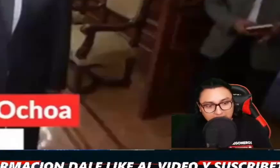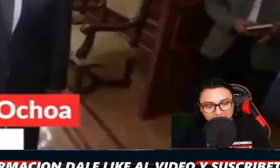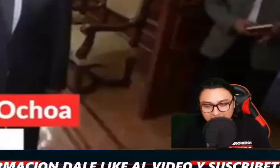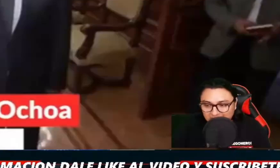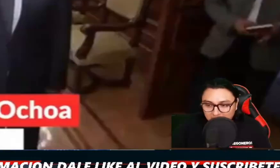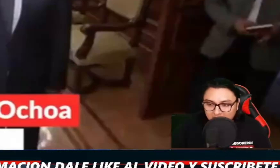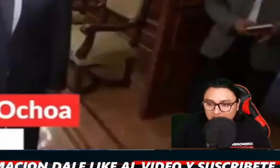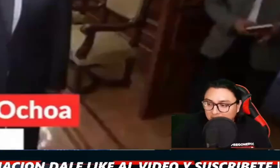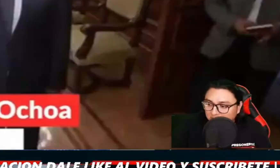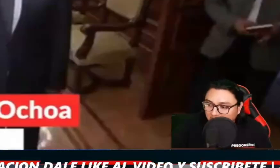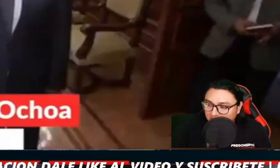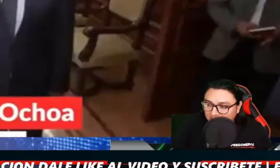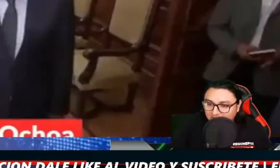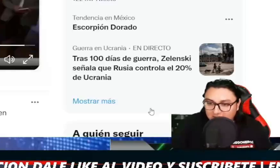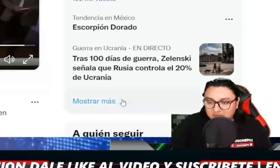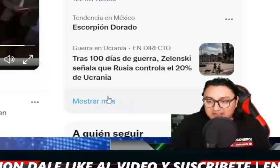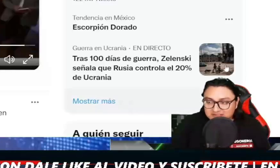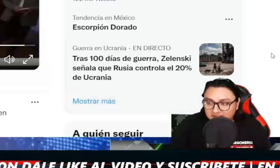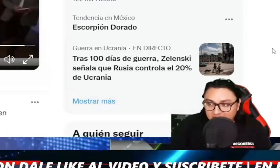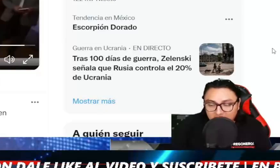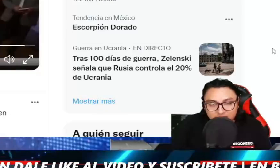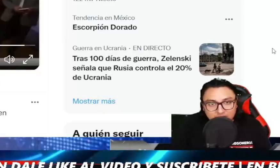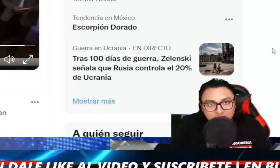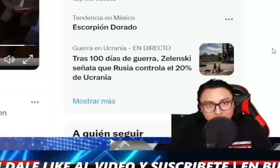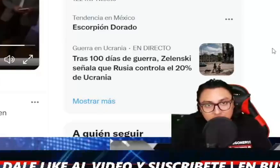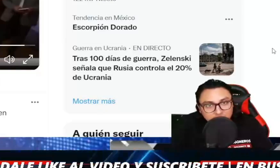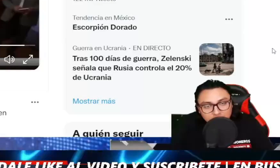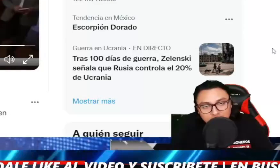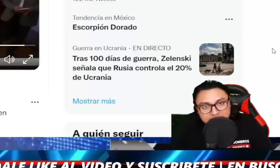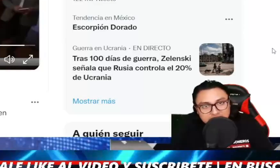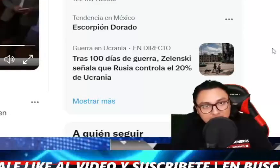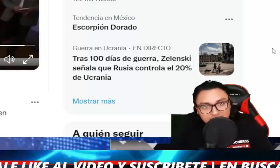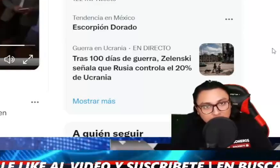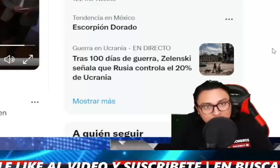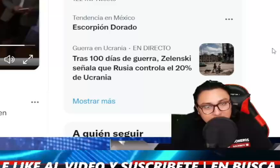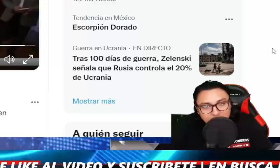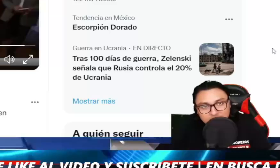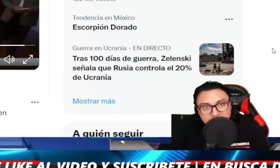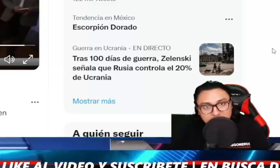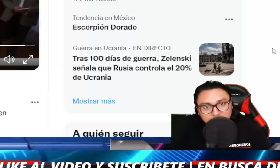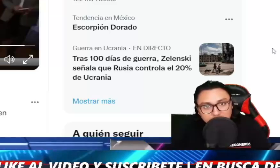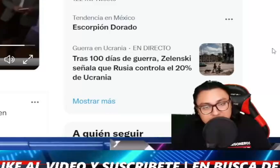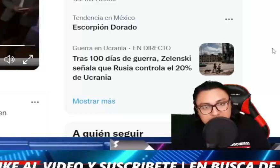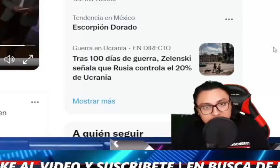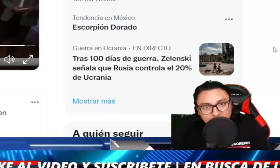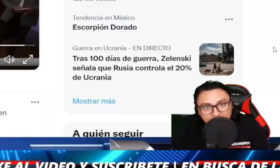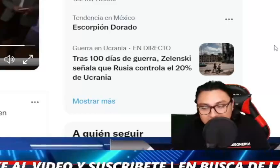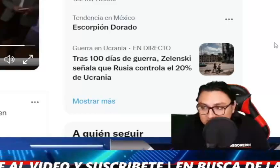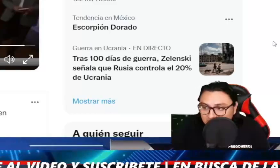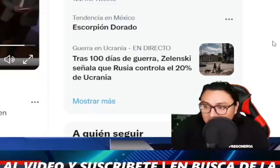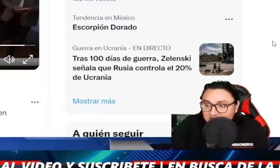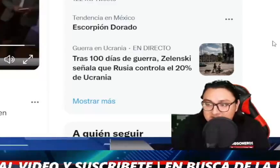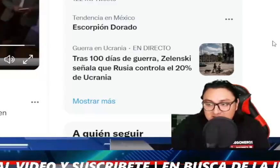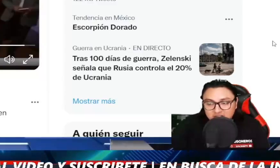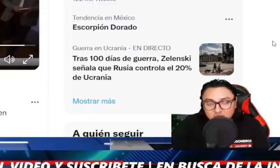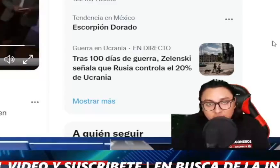Realmente lamentable el papel de Carmen Aristegui, infiriendo de todo lo que le está argumentando, diciendo Francisco